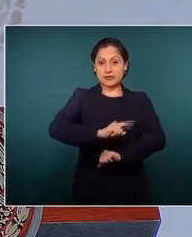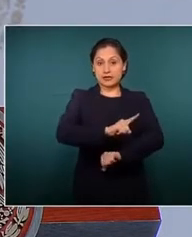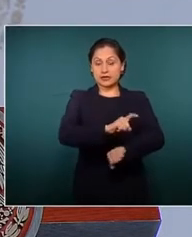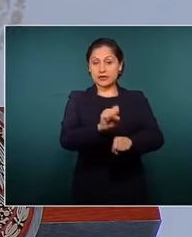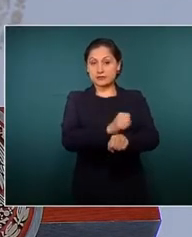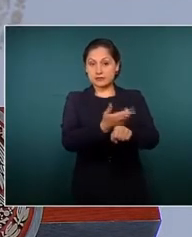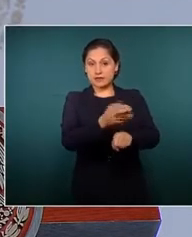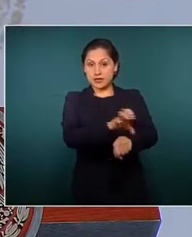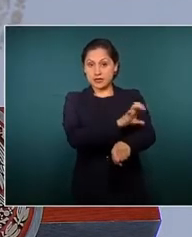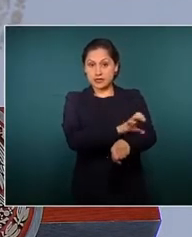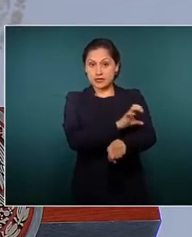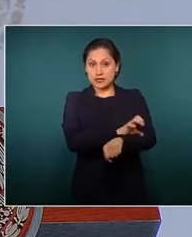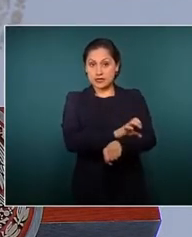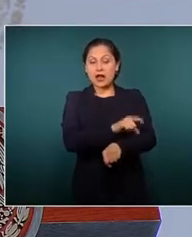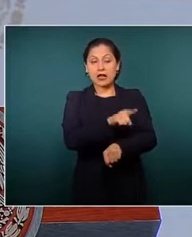Creo que